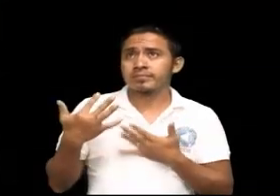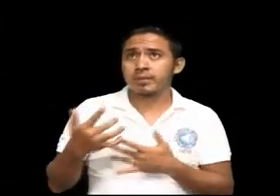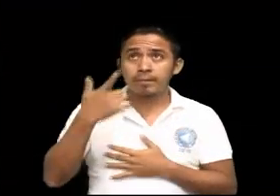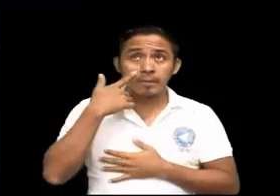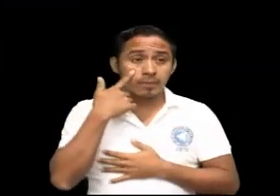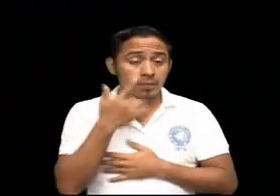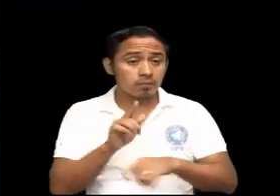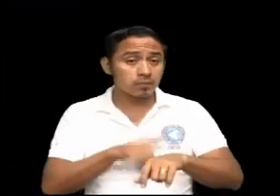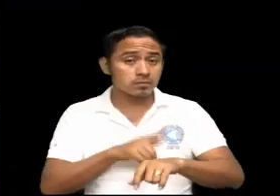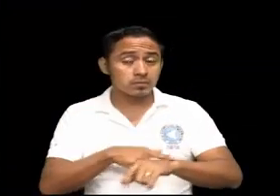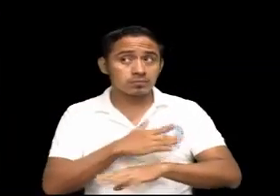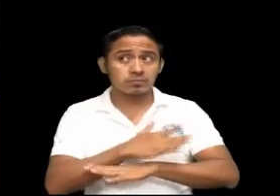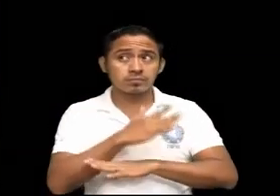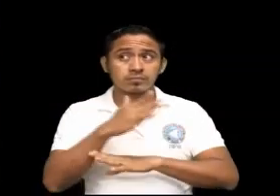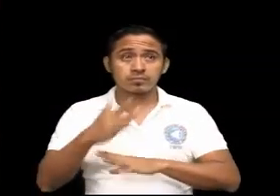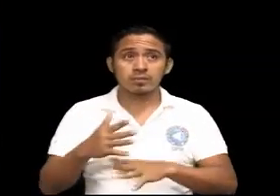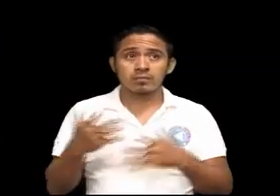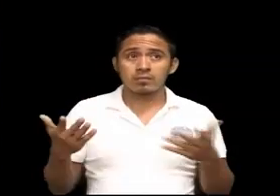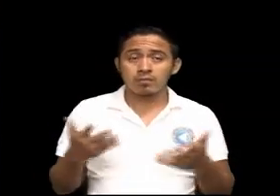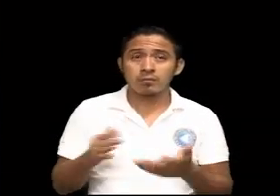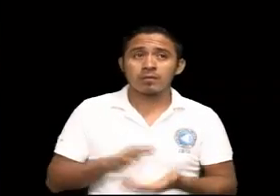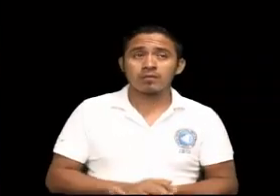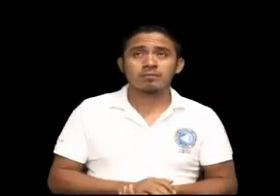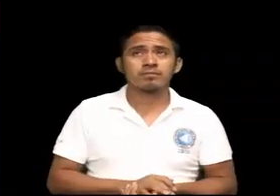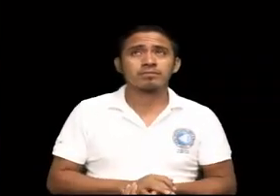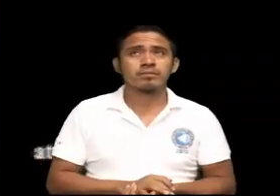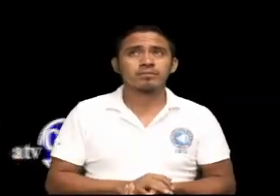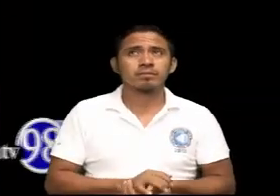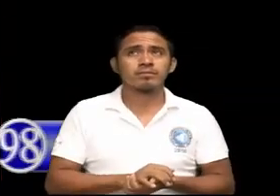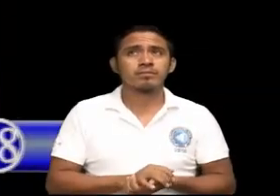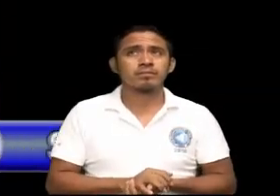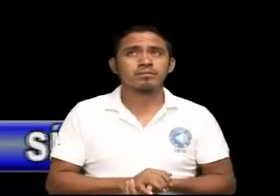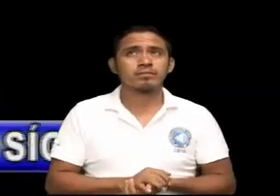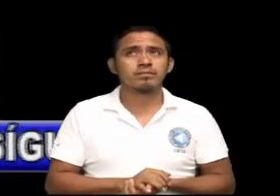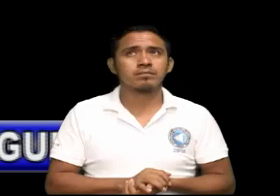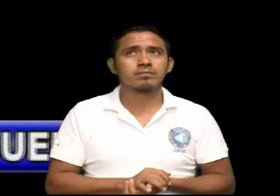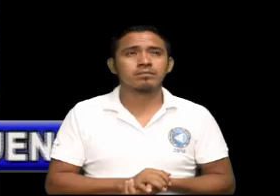tiempo de duración tendrá el nuevo reto.